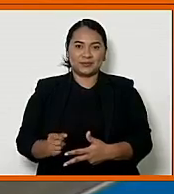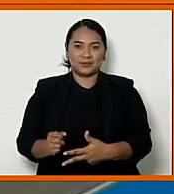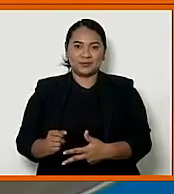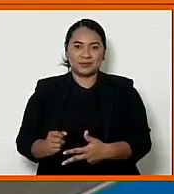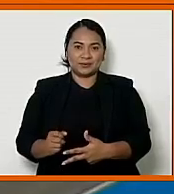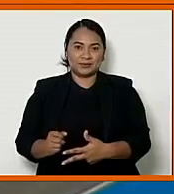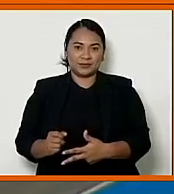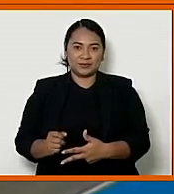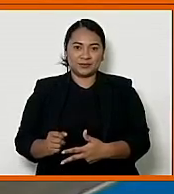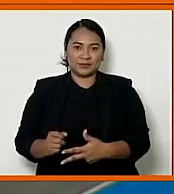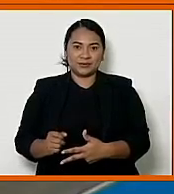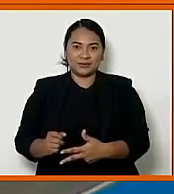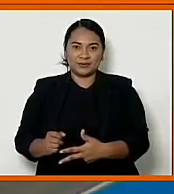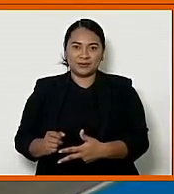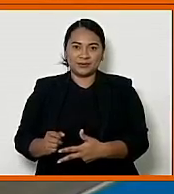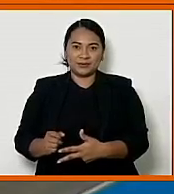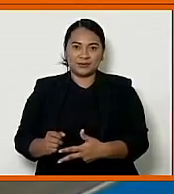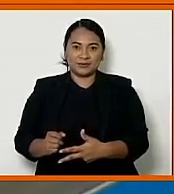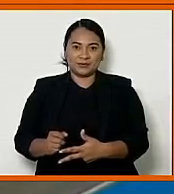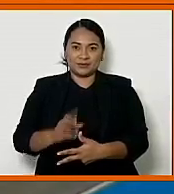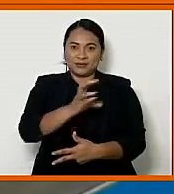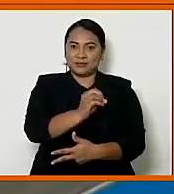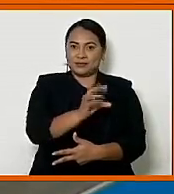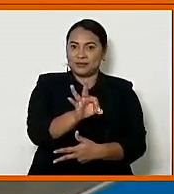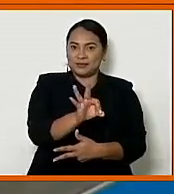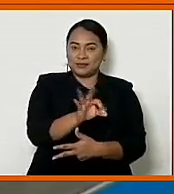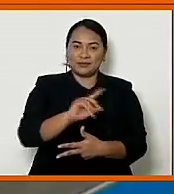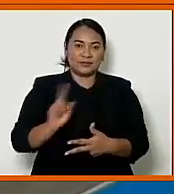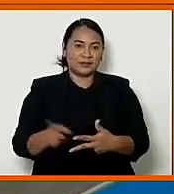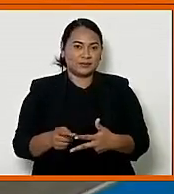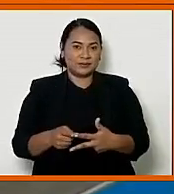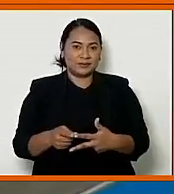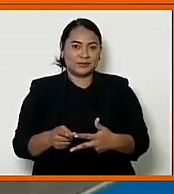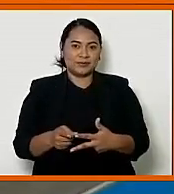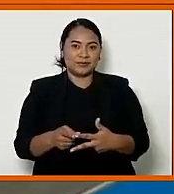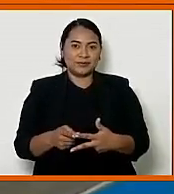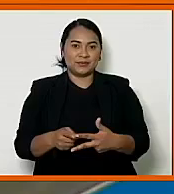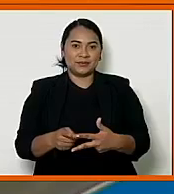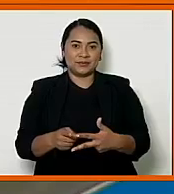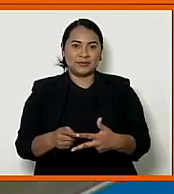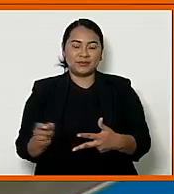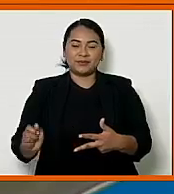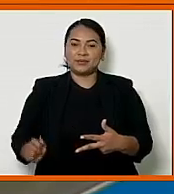Tu primer número ganador es 09. Segundo número ganador,